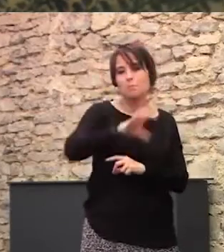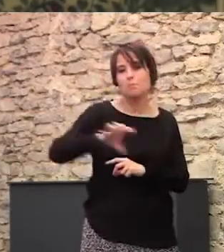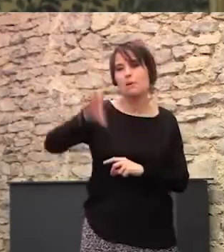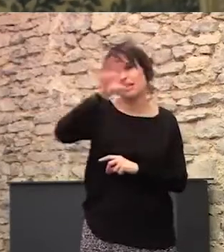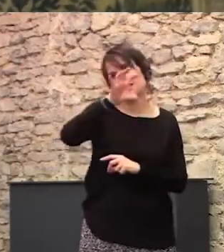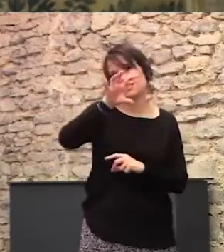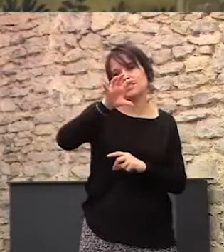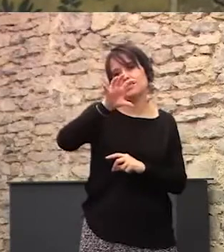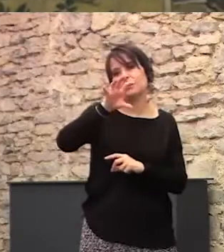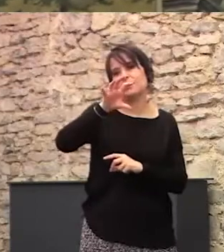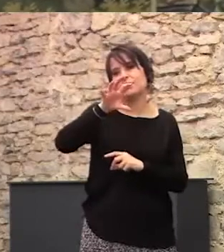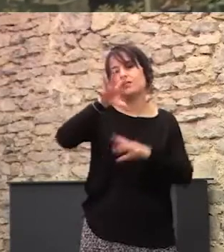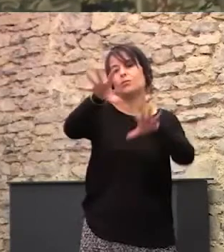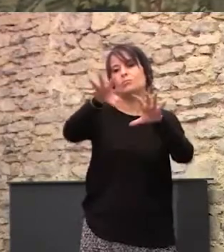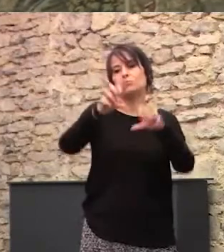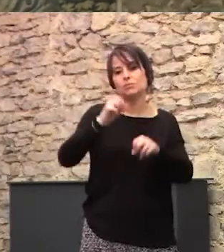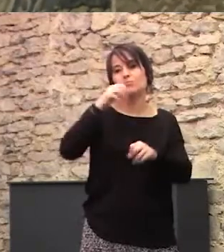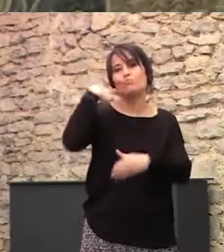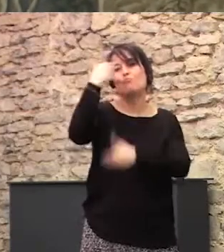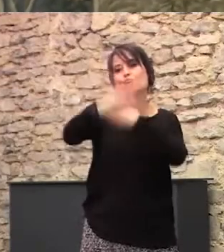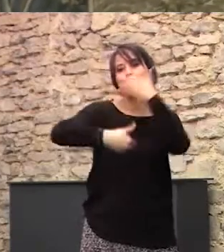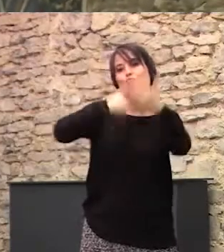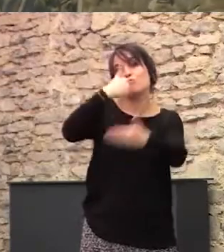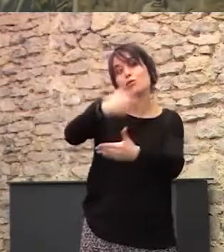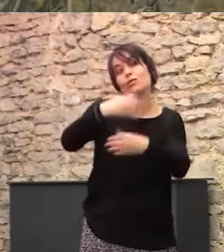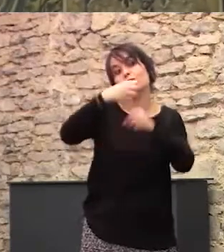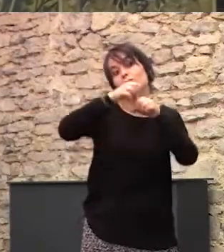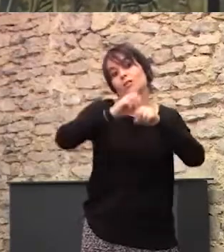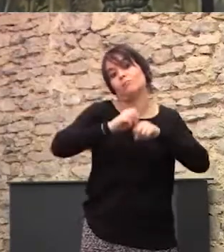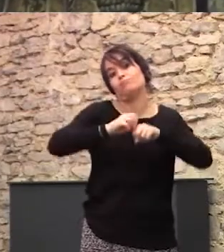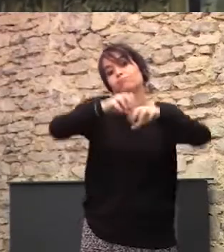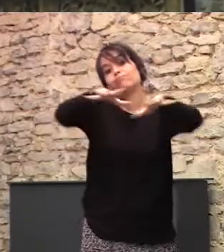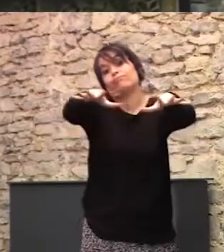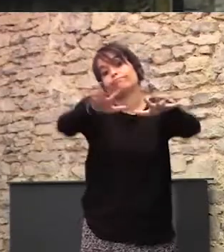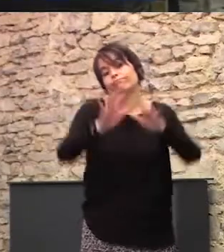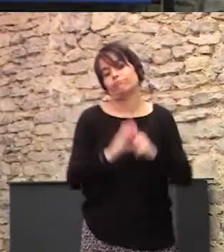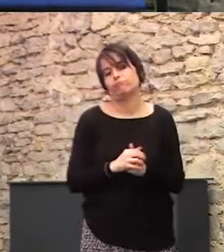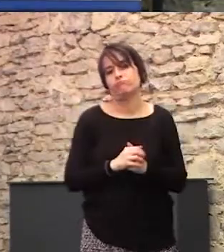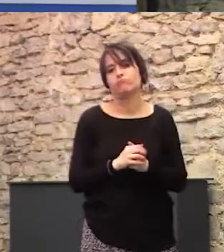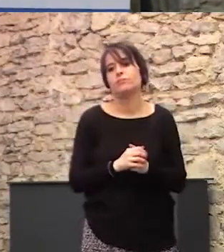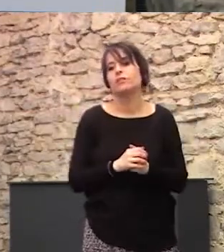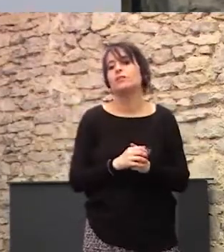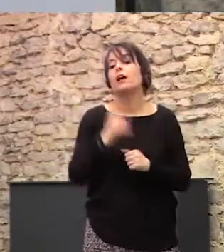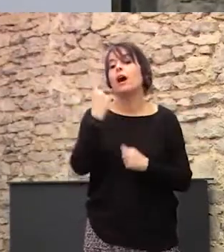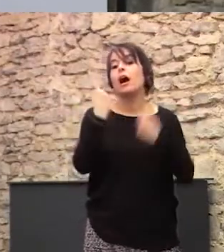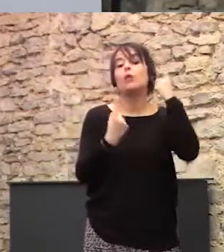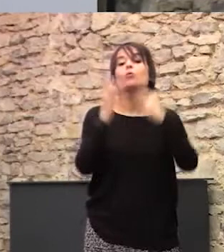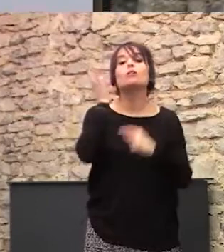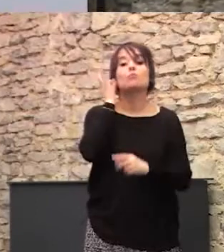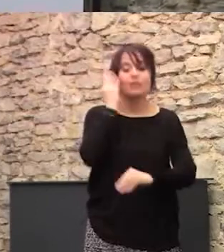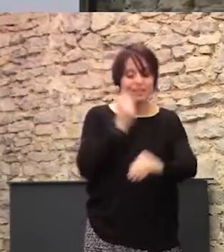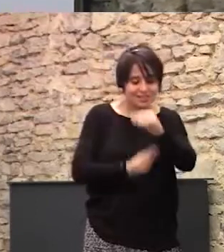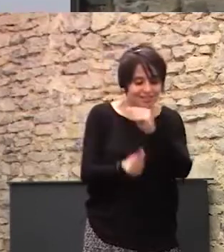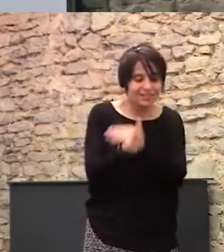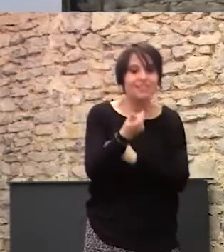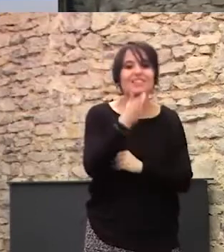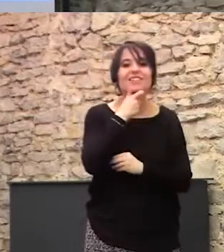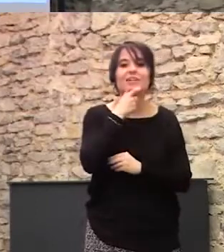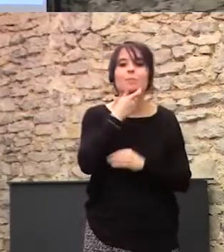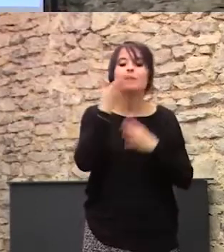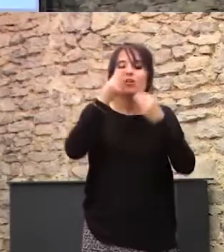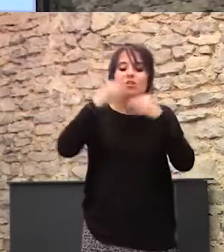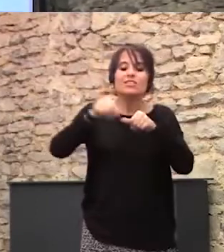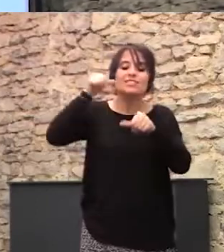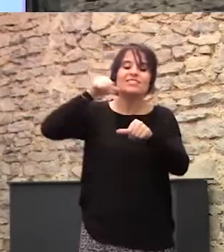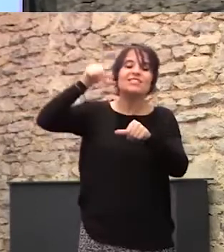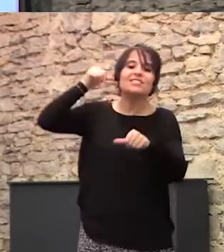descolonizados, bueno, que están en procesos de descolonización y otras han nacido en Reino Unido, pero sus